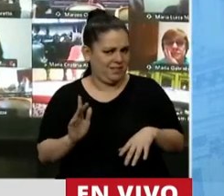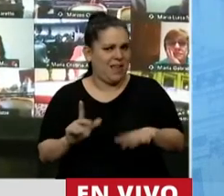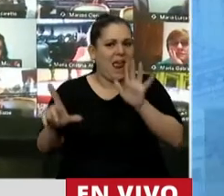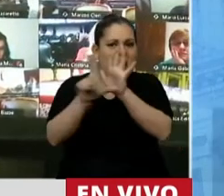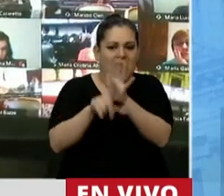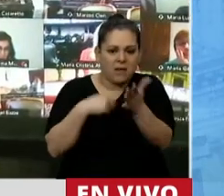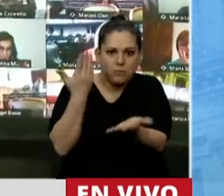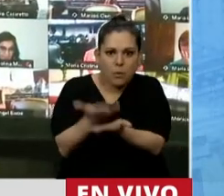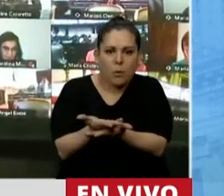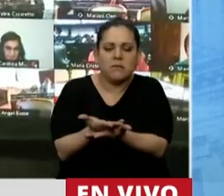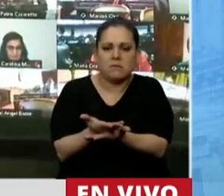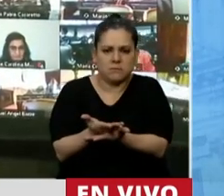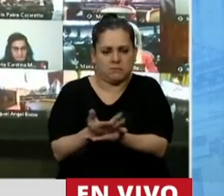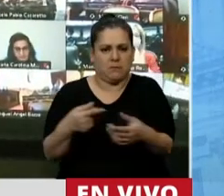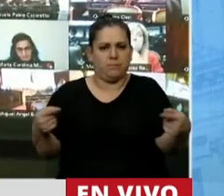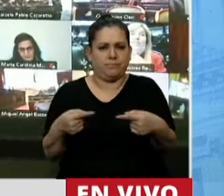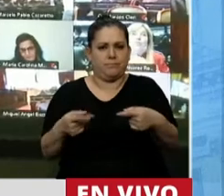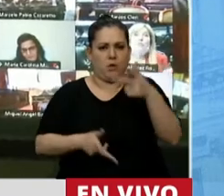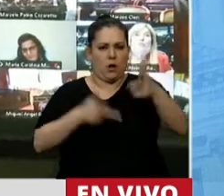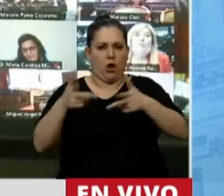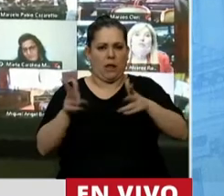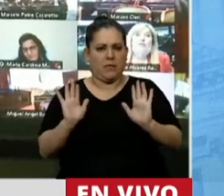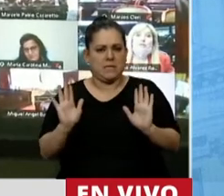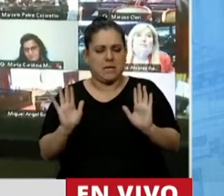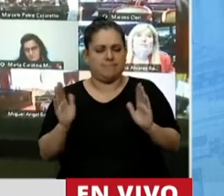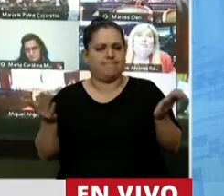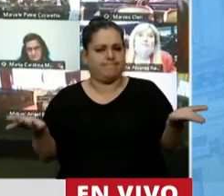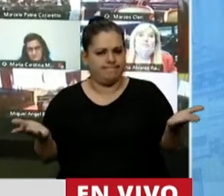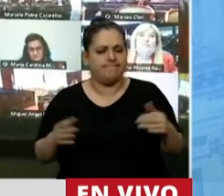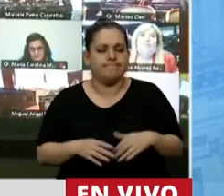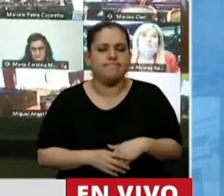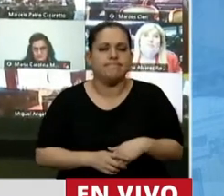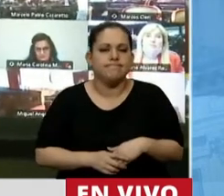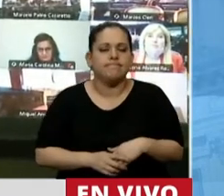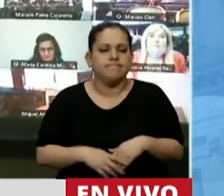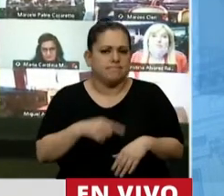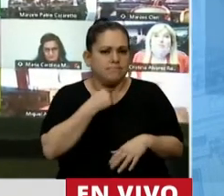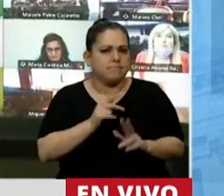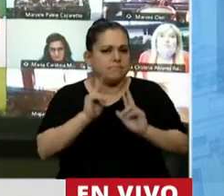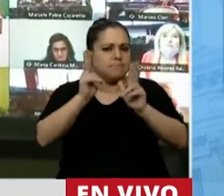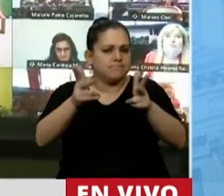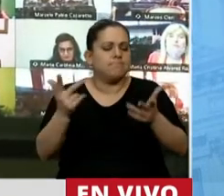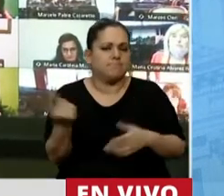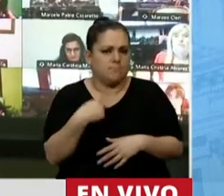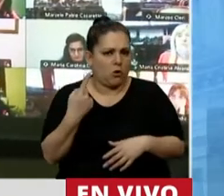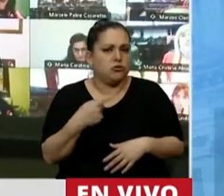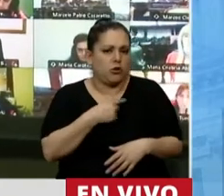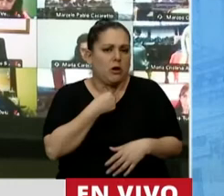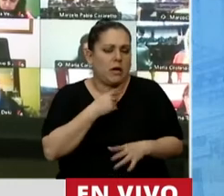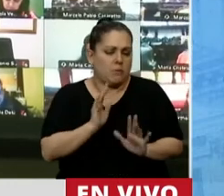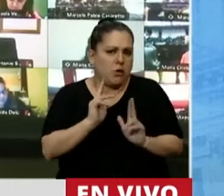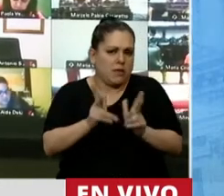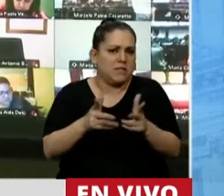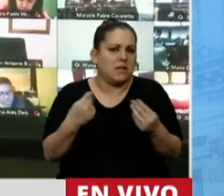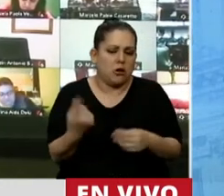que pretenden y que hacen votar. Dicho esto, quiero decir que compartimos la intención